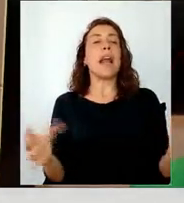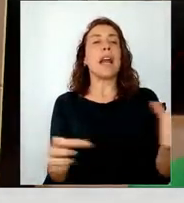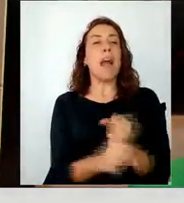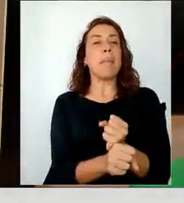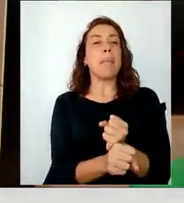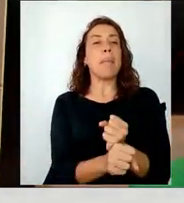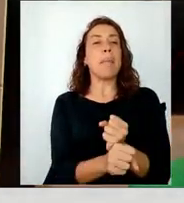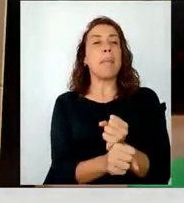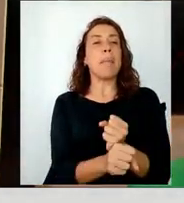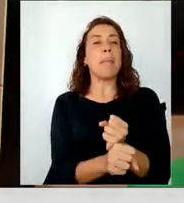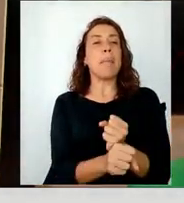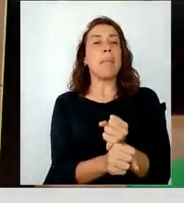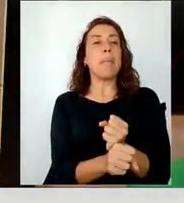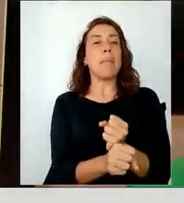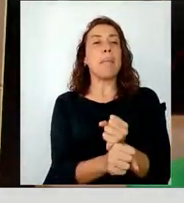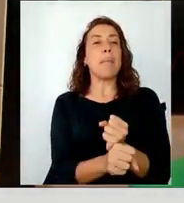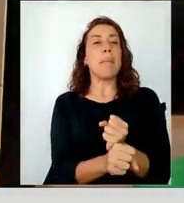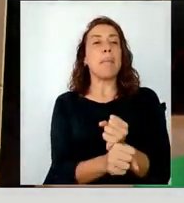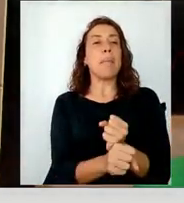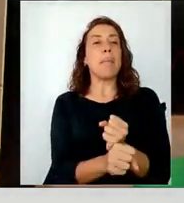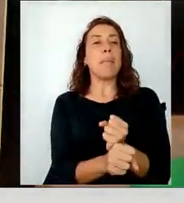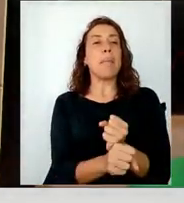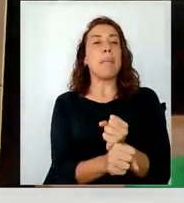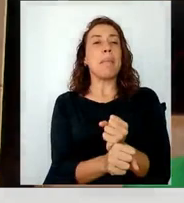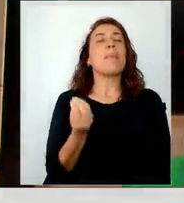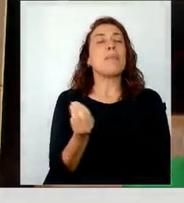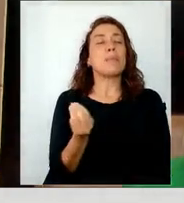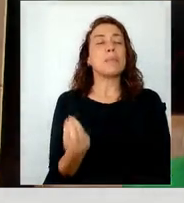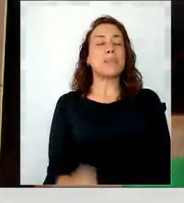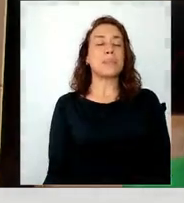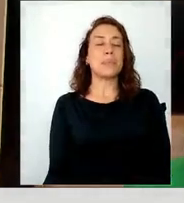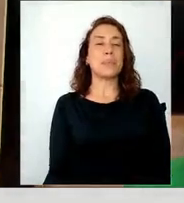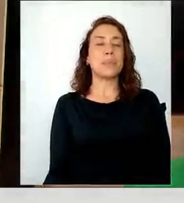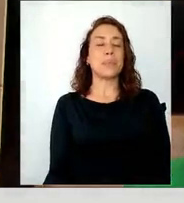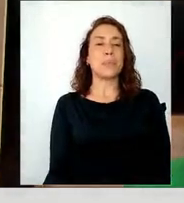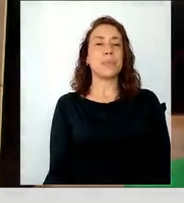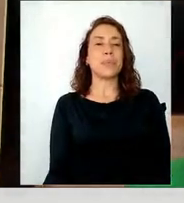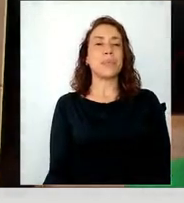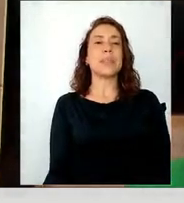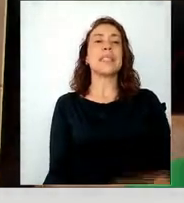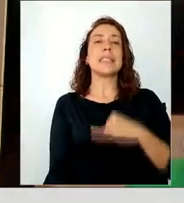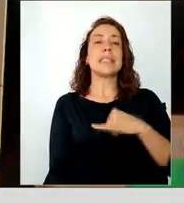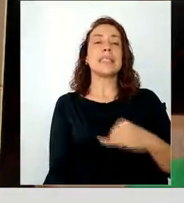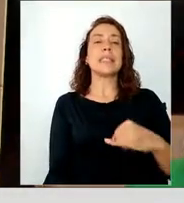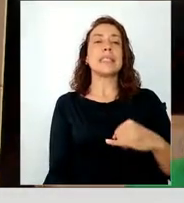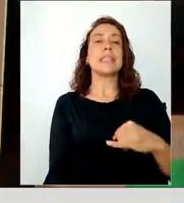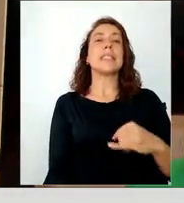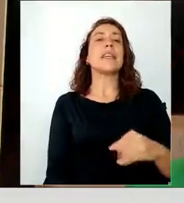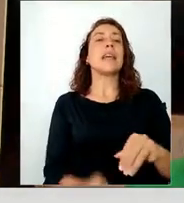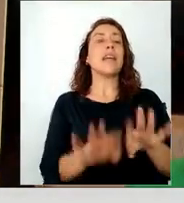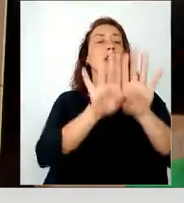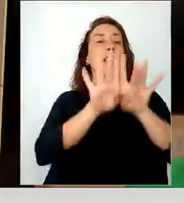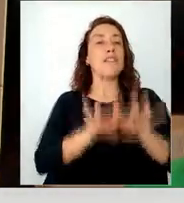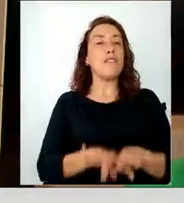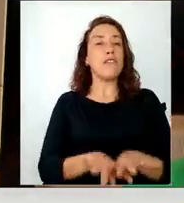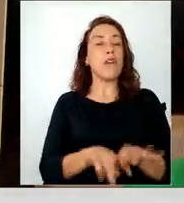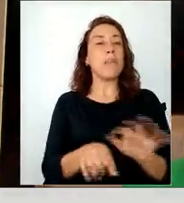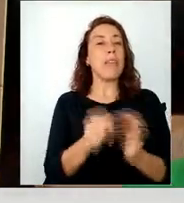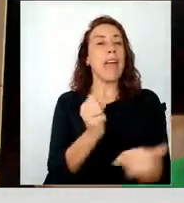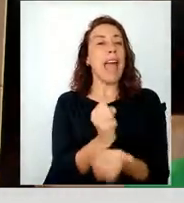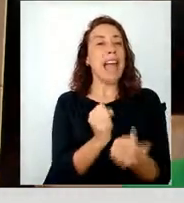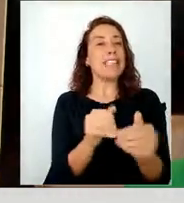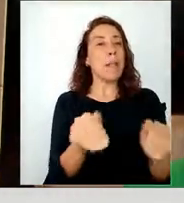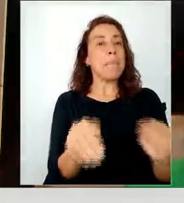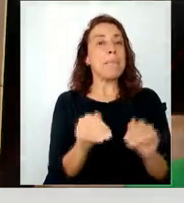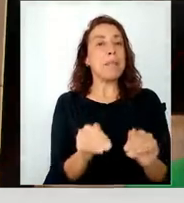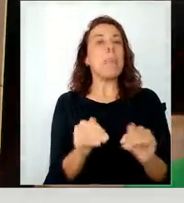lo que estamos sugiriendo presidente estimados parlamentarios es mantener lo votado en el informe de Hacienda que nos permitirá trabajar en una comisión